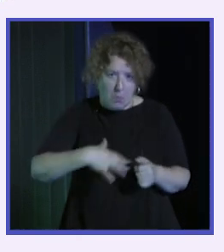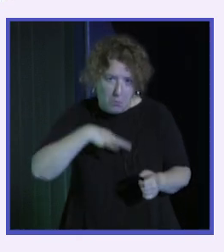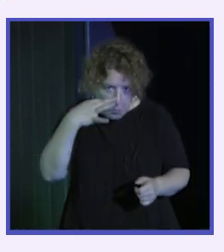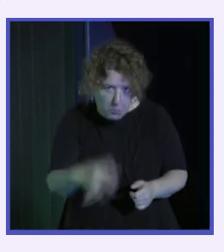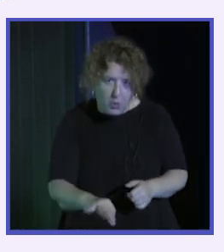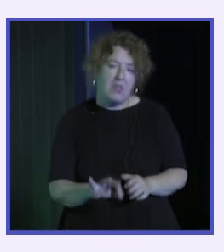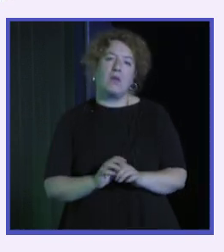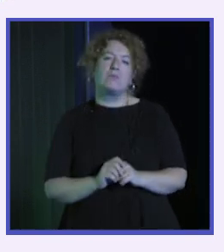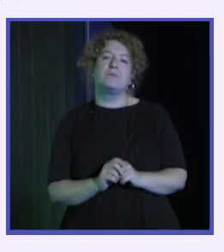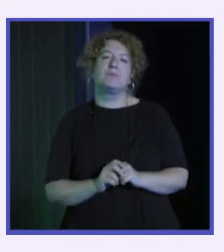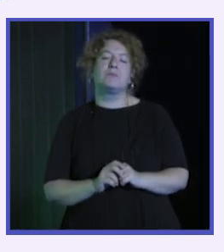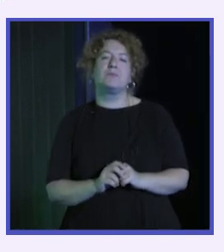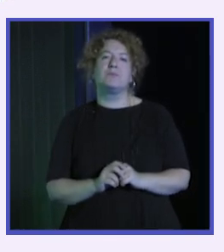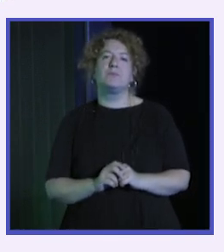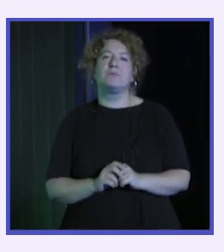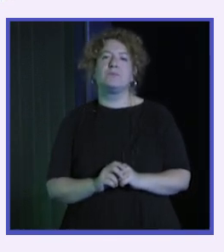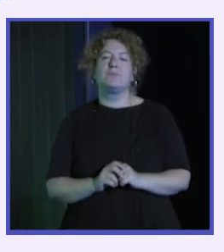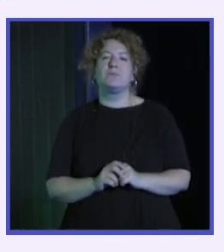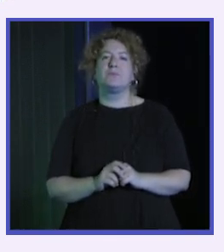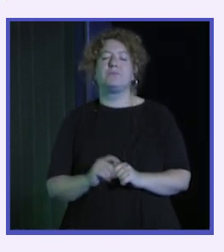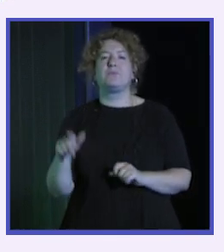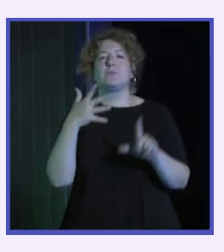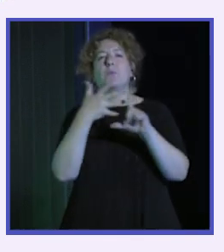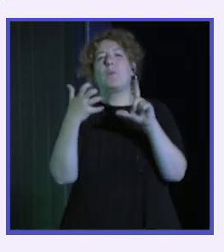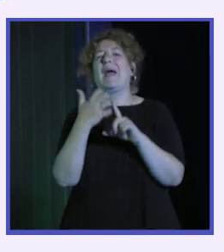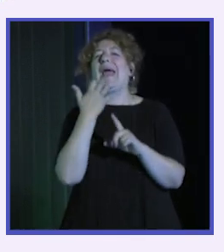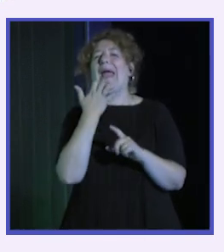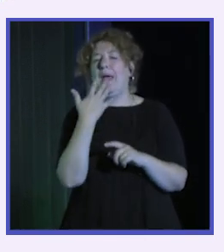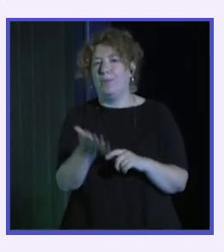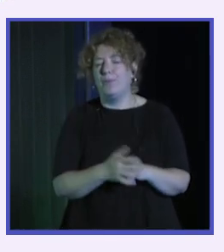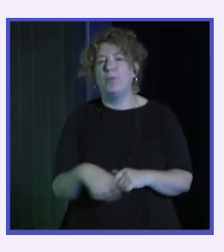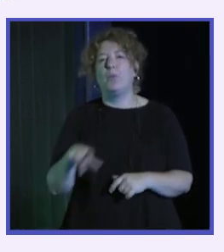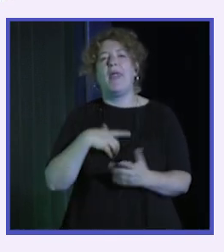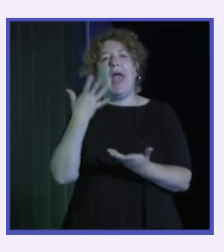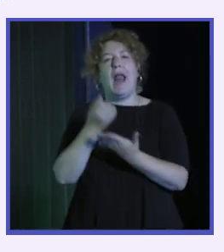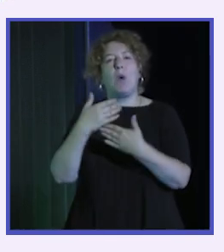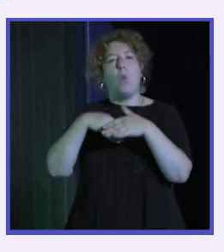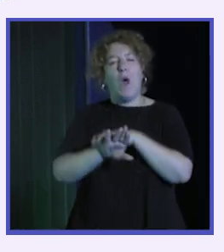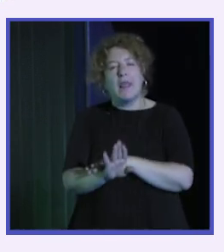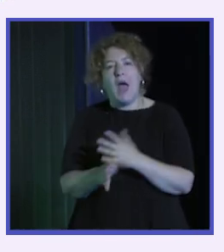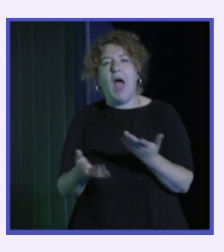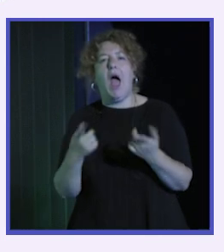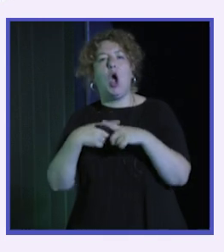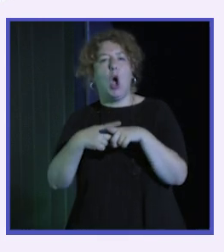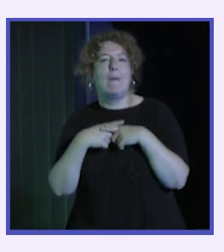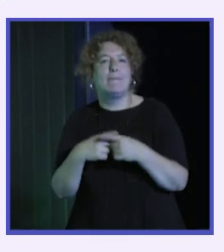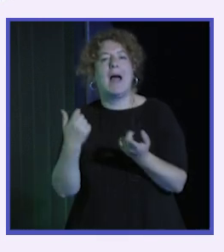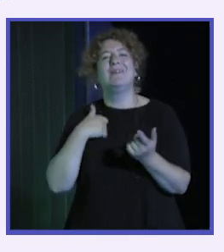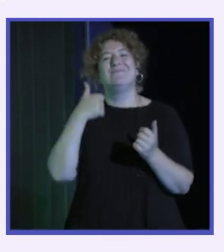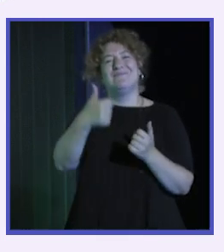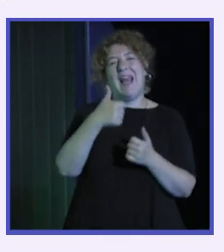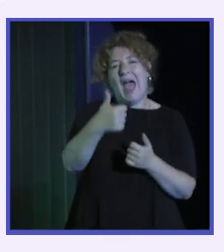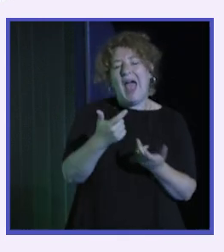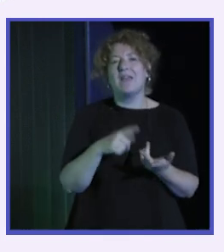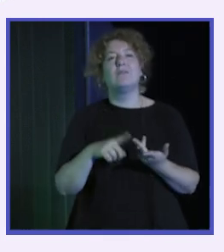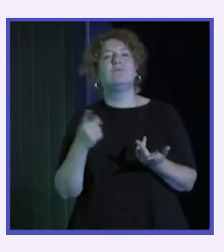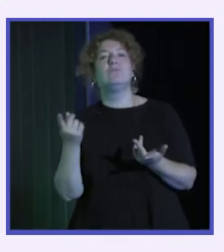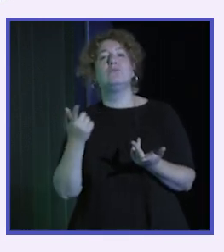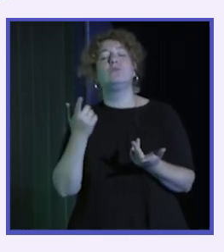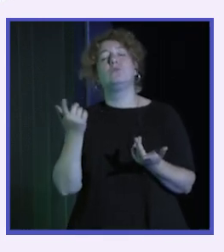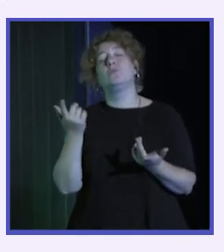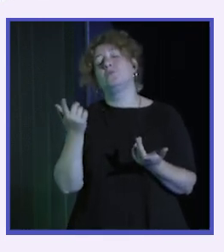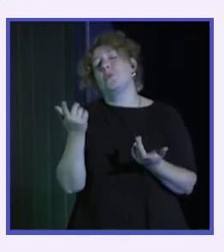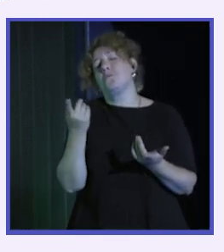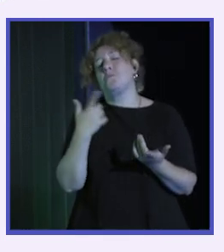también. Dentro de cada prompt, pues vamos a ver ejemplos, ¿vale? Lo puedes grabar, guardar, lo puedes compartir, le puedes dar like, puedes añadir